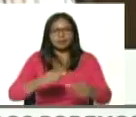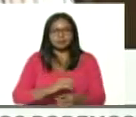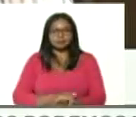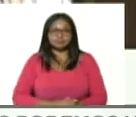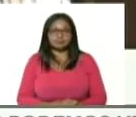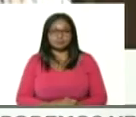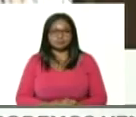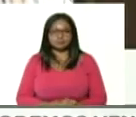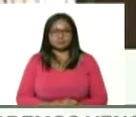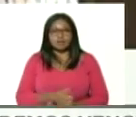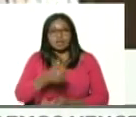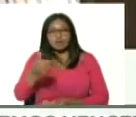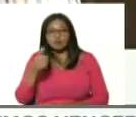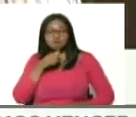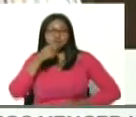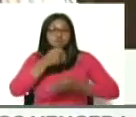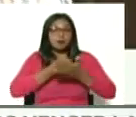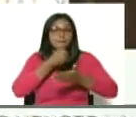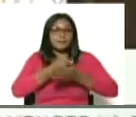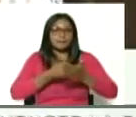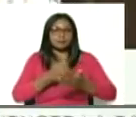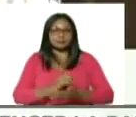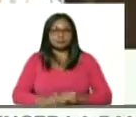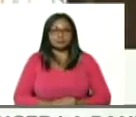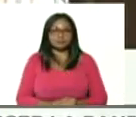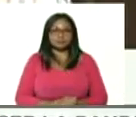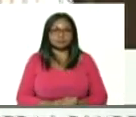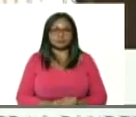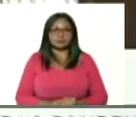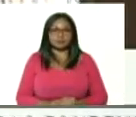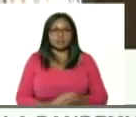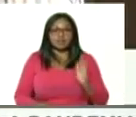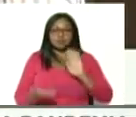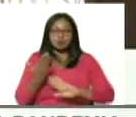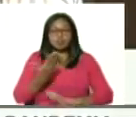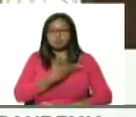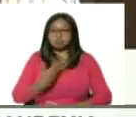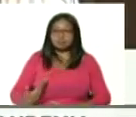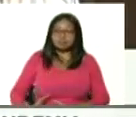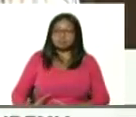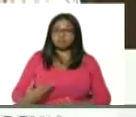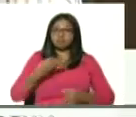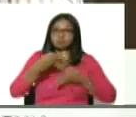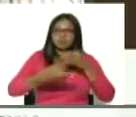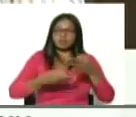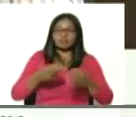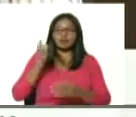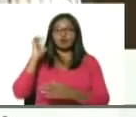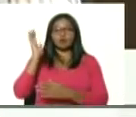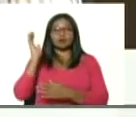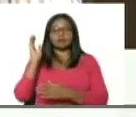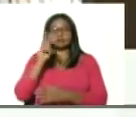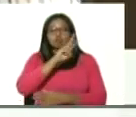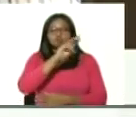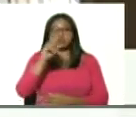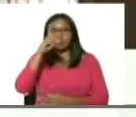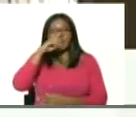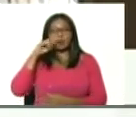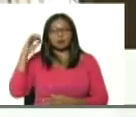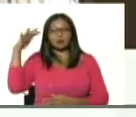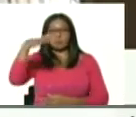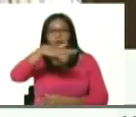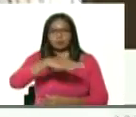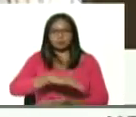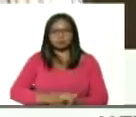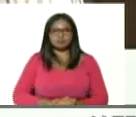una de esas batallas. Es importante destacar, presidente, que en el marco de este Congreso Bicentenario de los Pueblos, donde